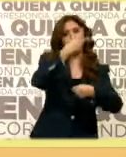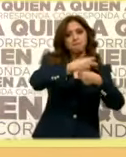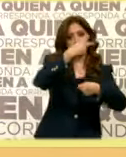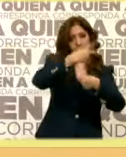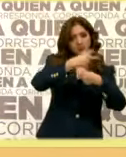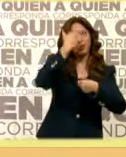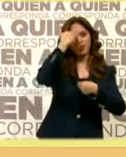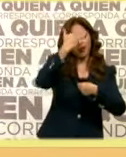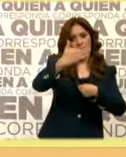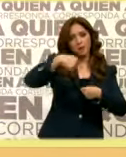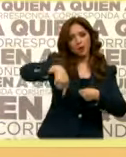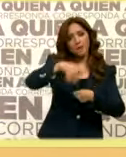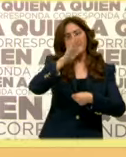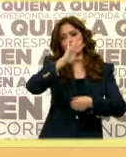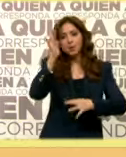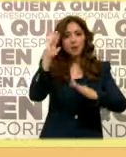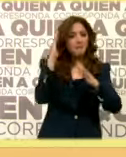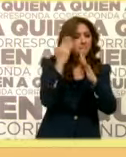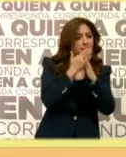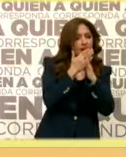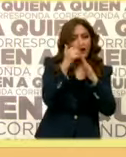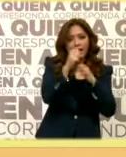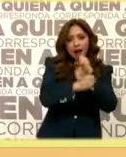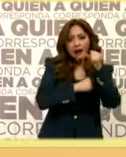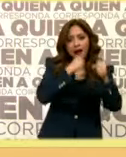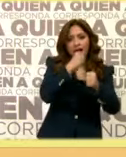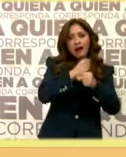a mediados de año. Vamos a tener la segunda